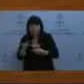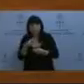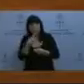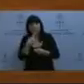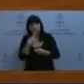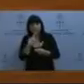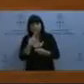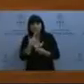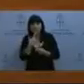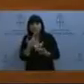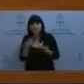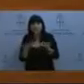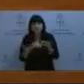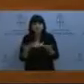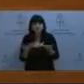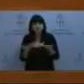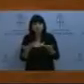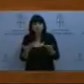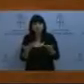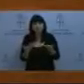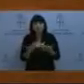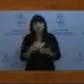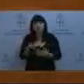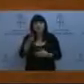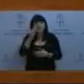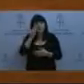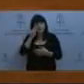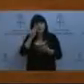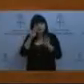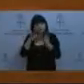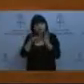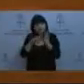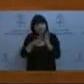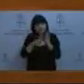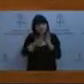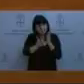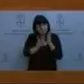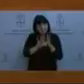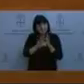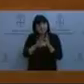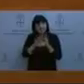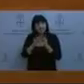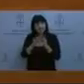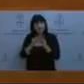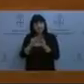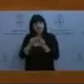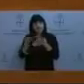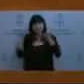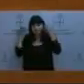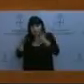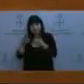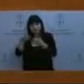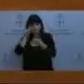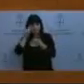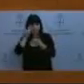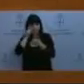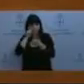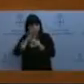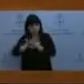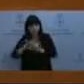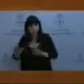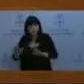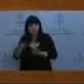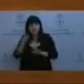Nula Pero bueno Antes de creer en el turismo de calidad Hay que creer en el turismo Y en esta iniciativa suya Es una táctica